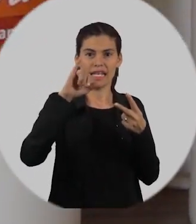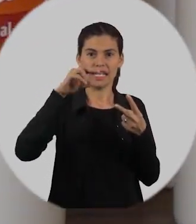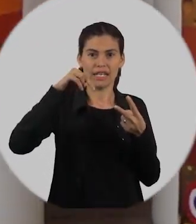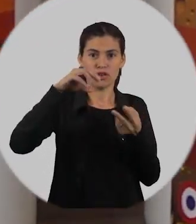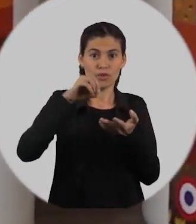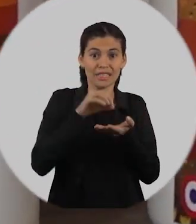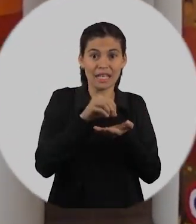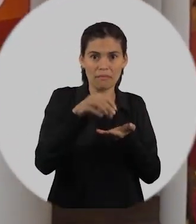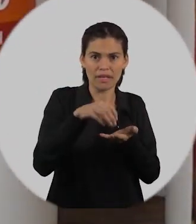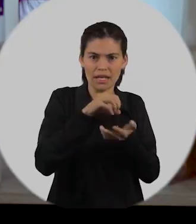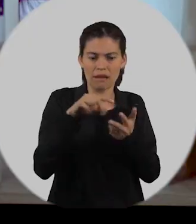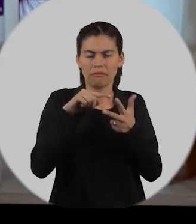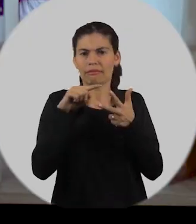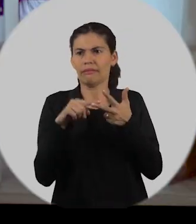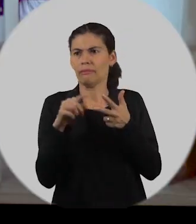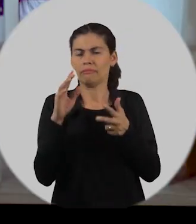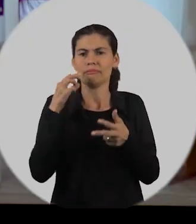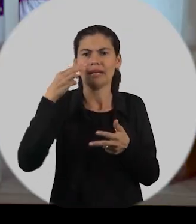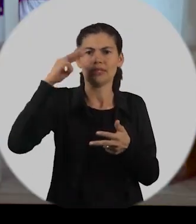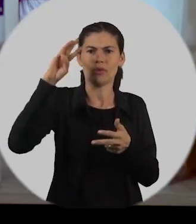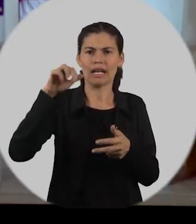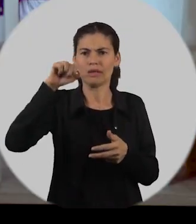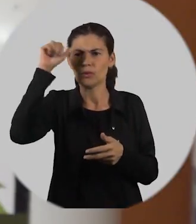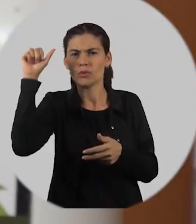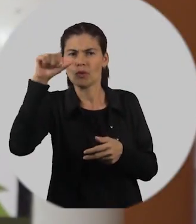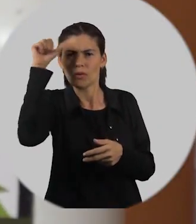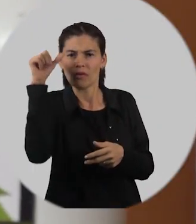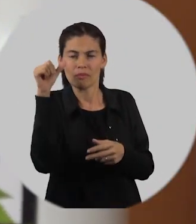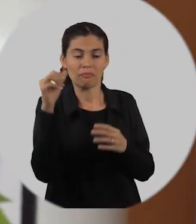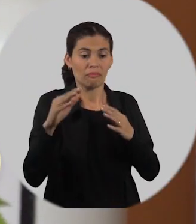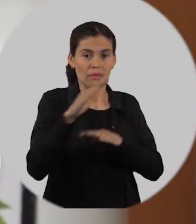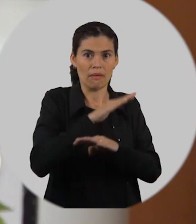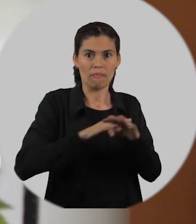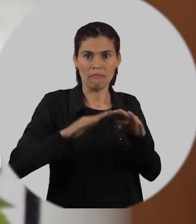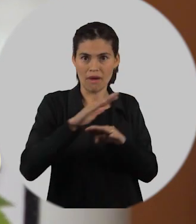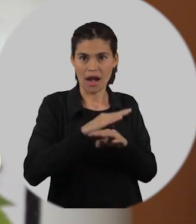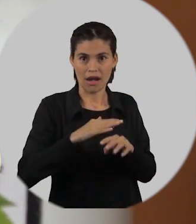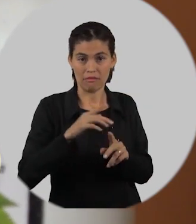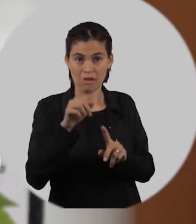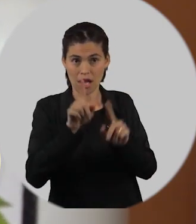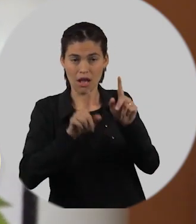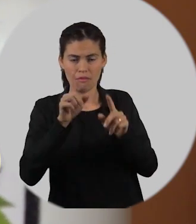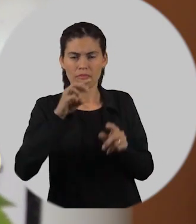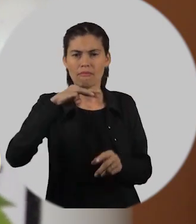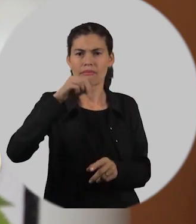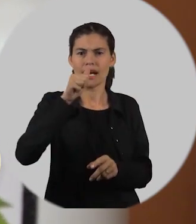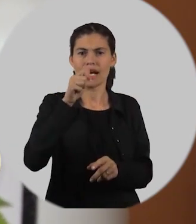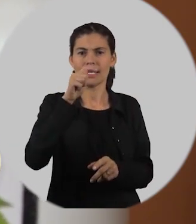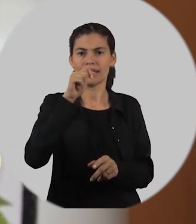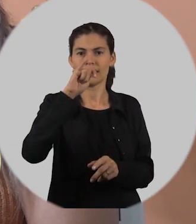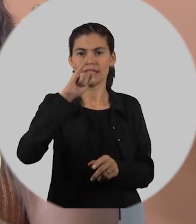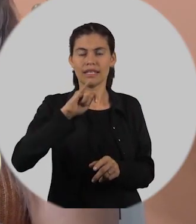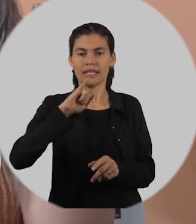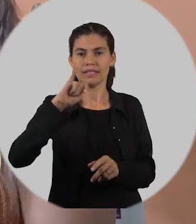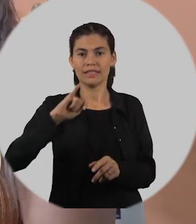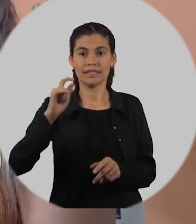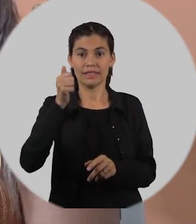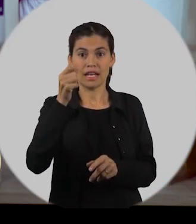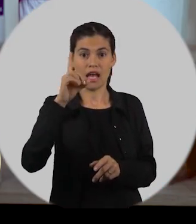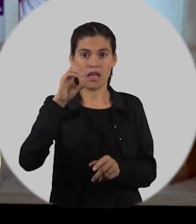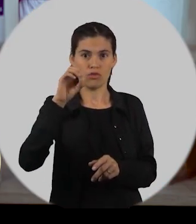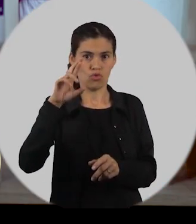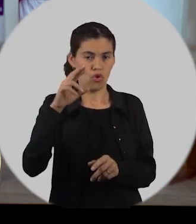por último, viendo que en nuestro país todo el mundo se convierte en rubia, sacamos el matizador, que es ideal para los pelos rubios o con